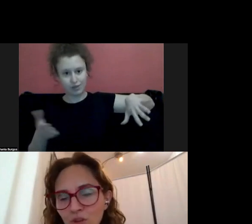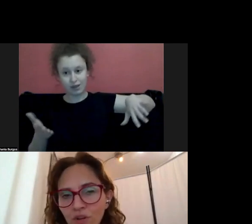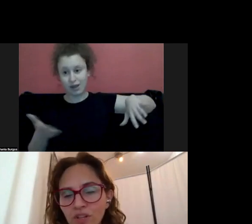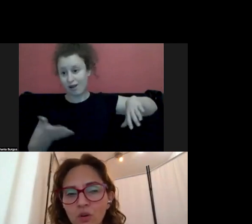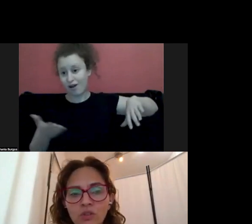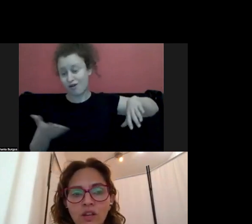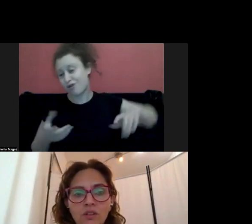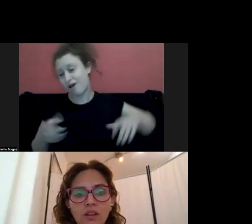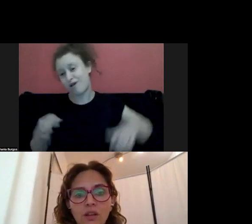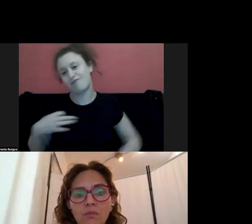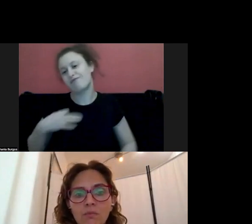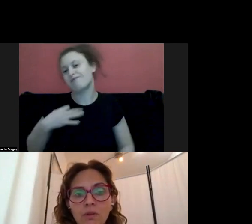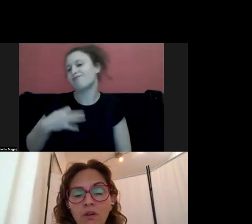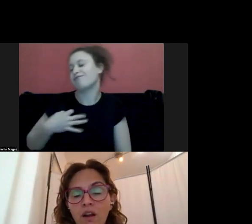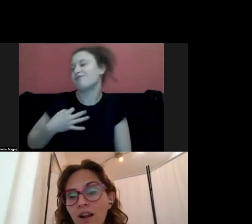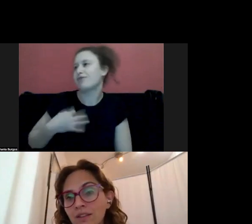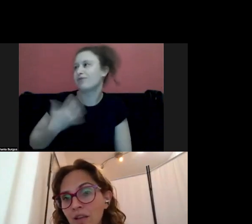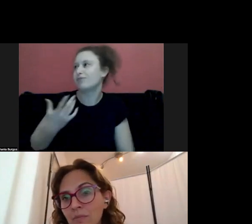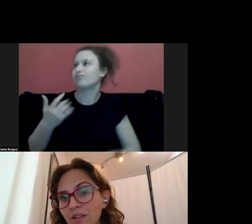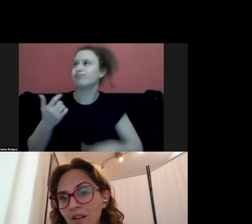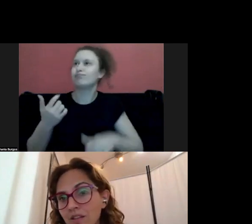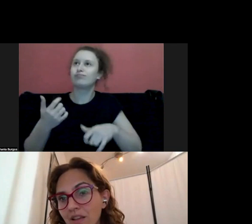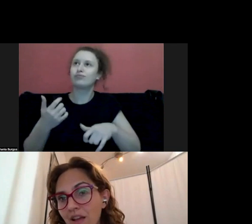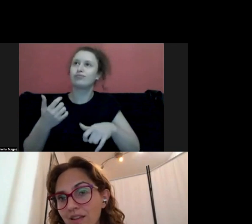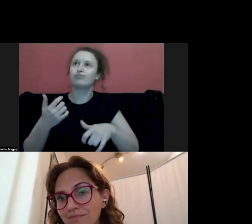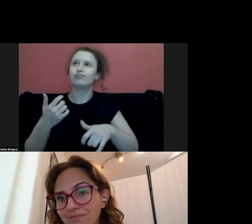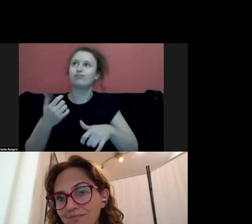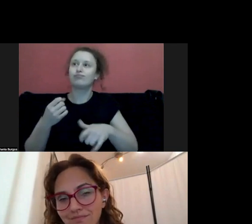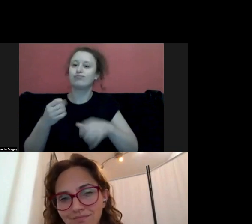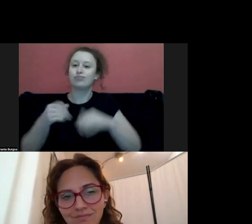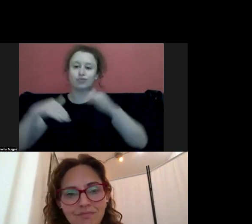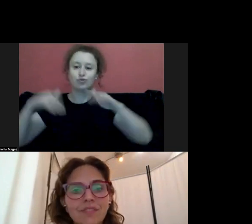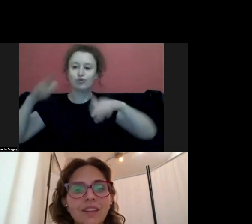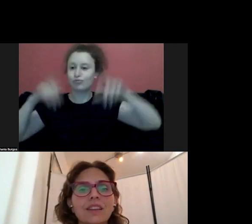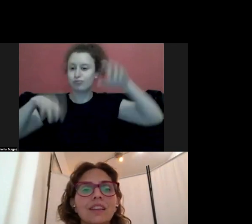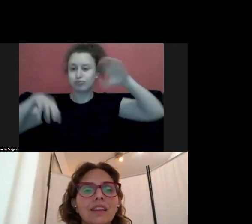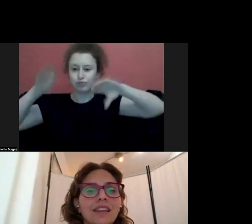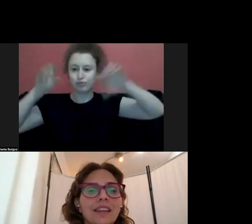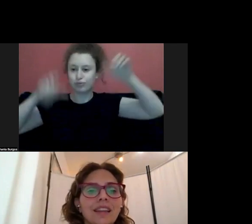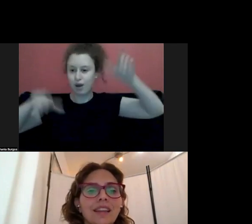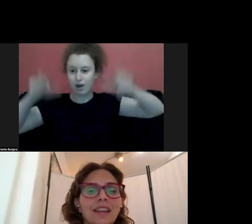cambiado millones de cosas, pero la lactancia materna sigue ahí.